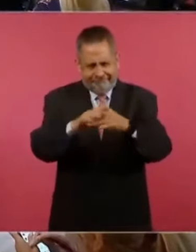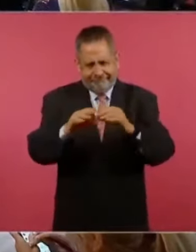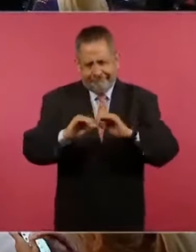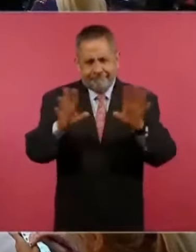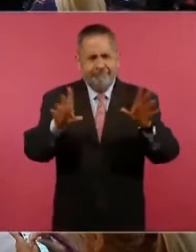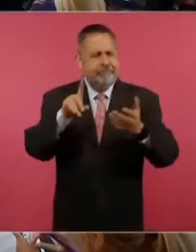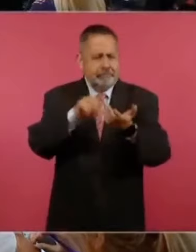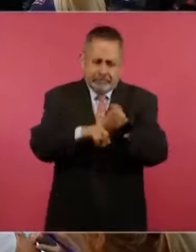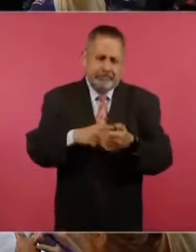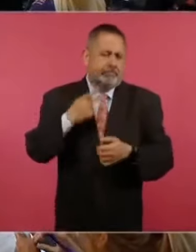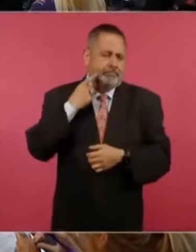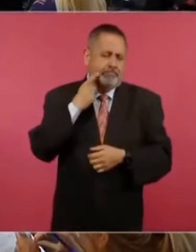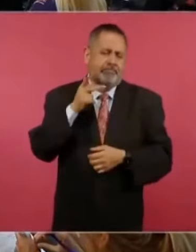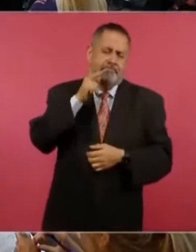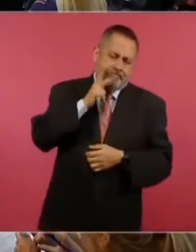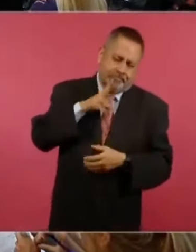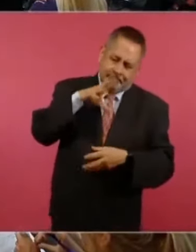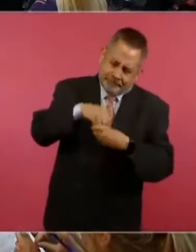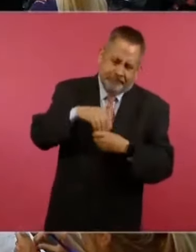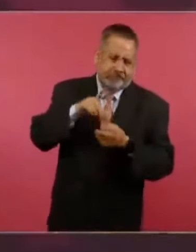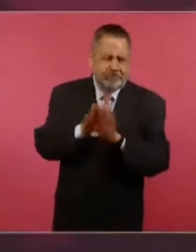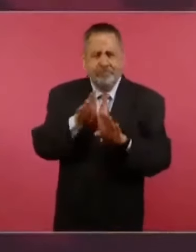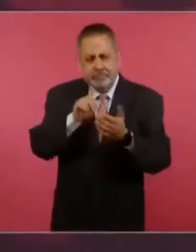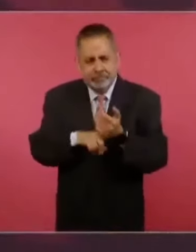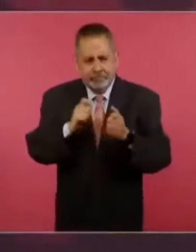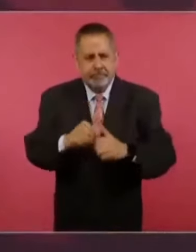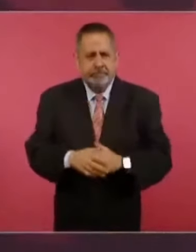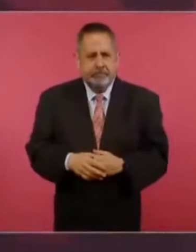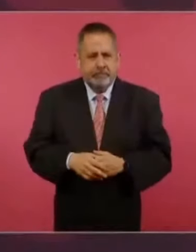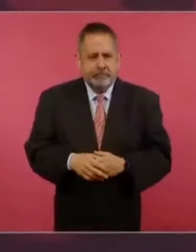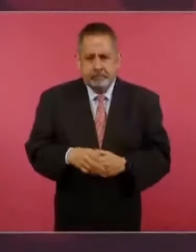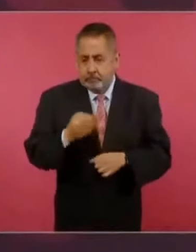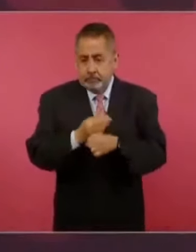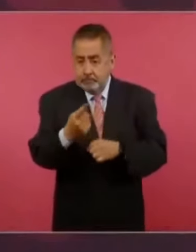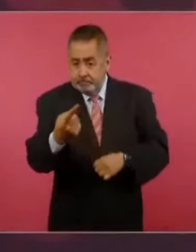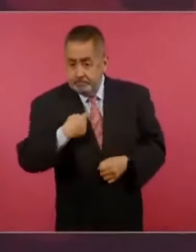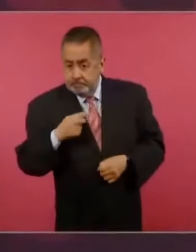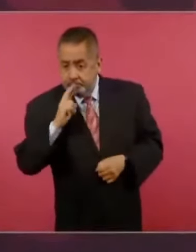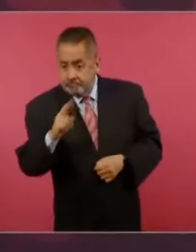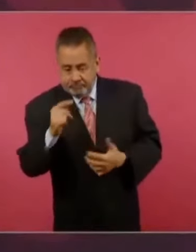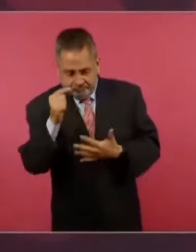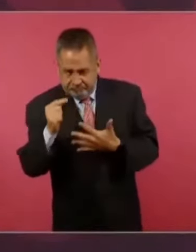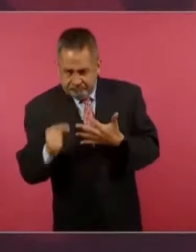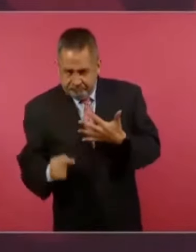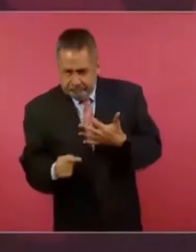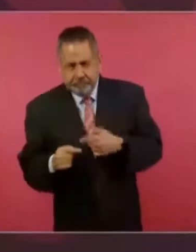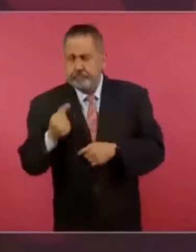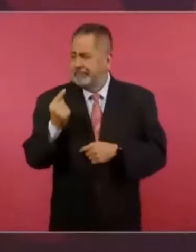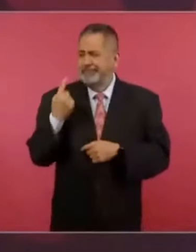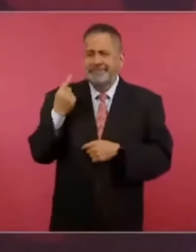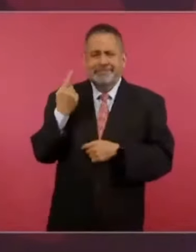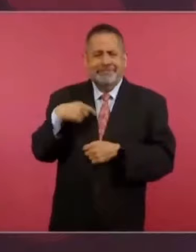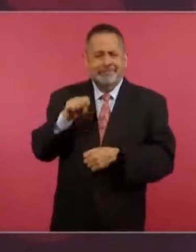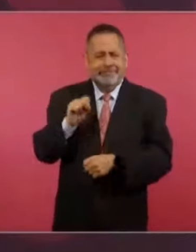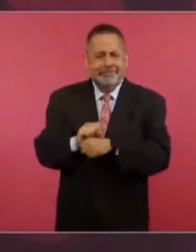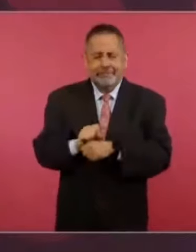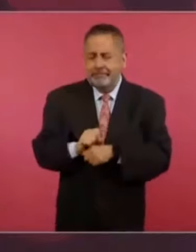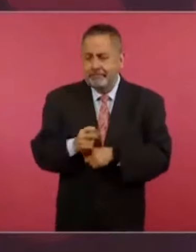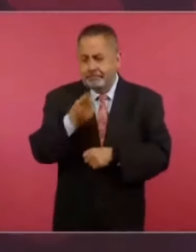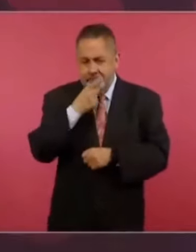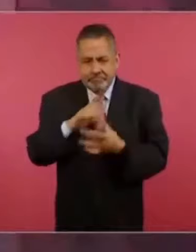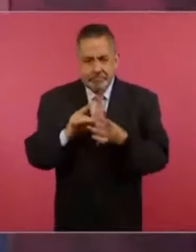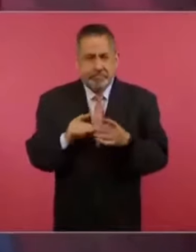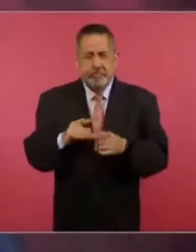toda la política petrolera. Me acaba de dar un reporte la semana pasada, ya